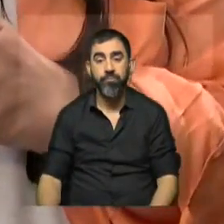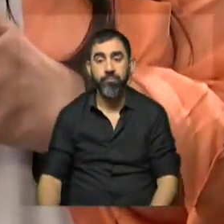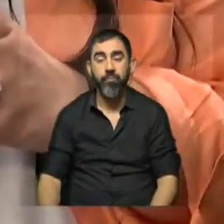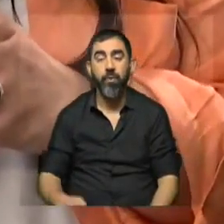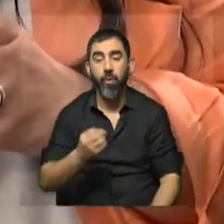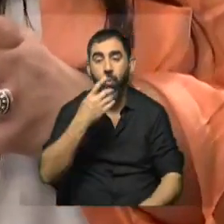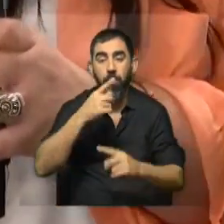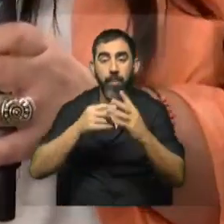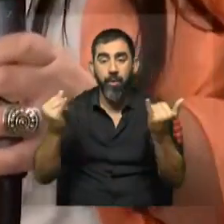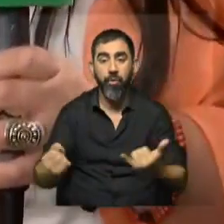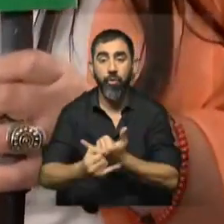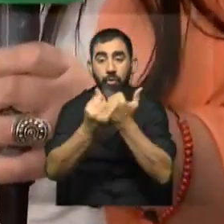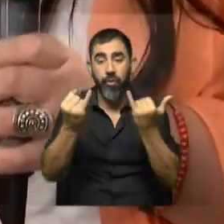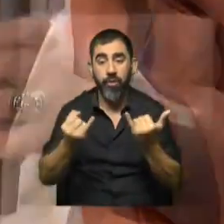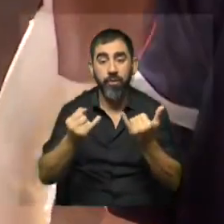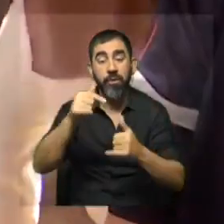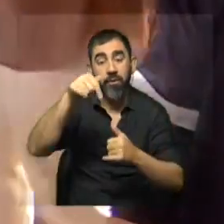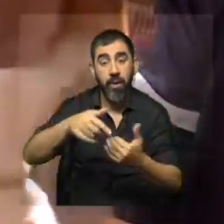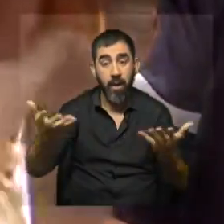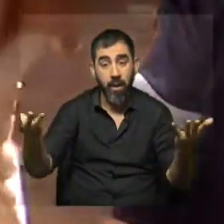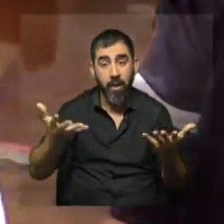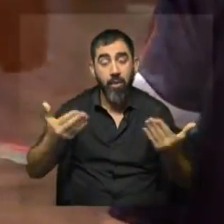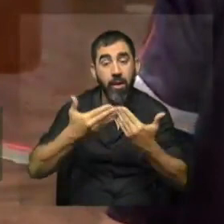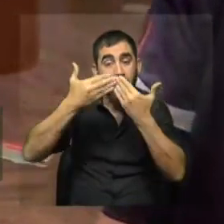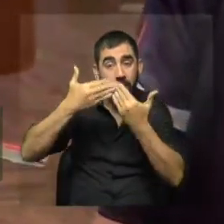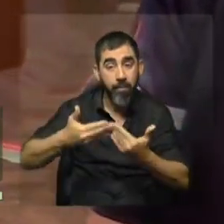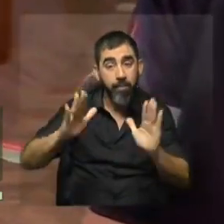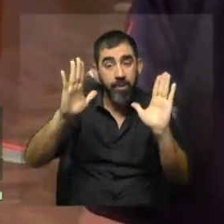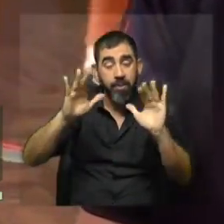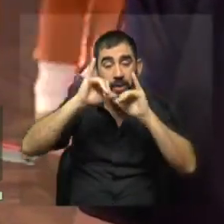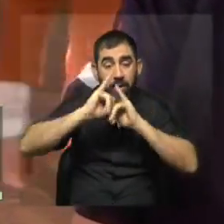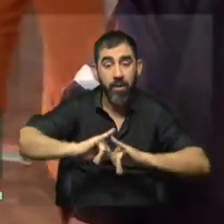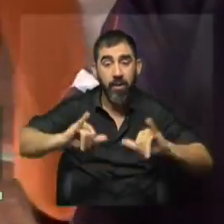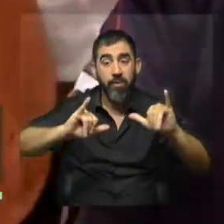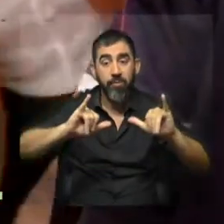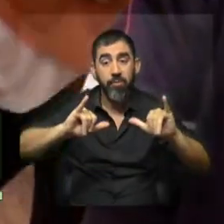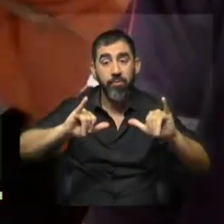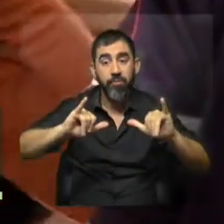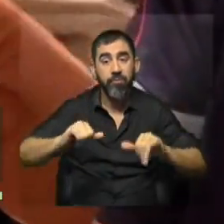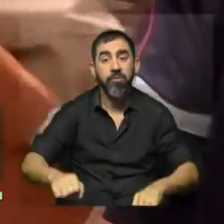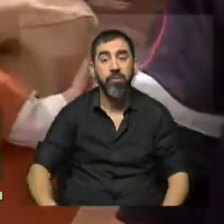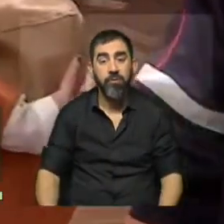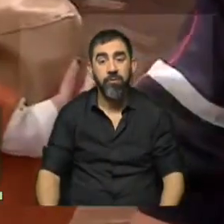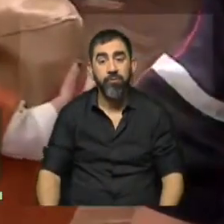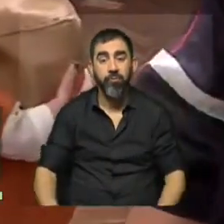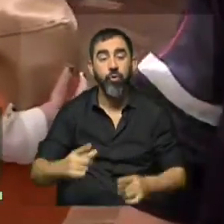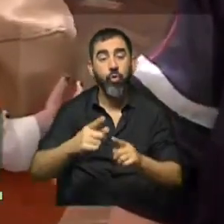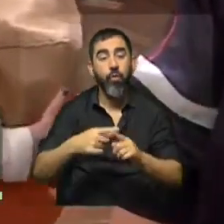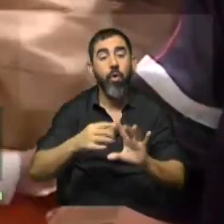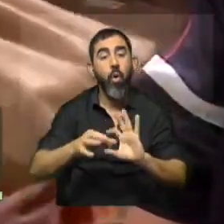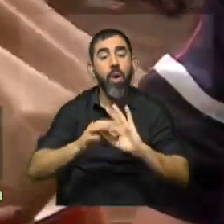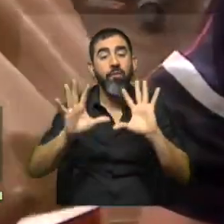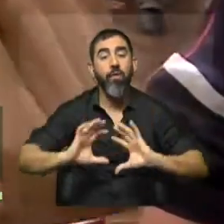Buen mediodía, Rosina. Efectivamente, está en este momento dando inicio al lanzamiento de esta campaña que tú decías de los noviazgos libres